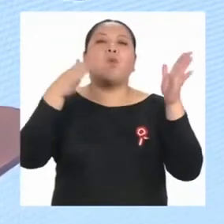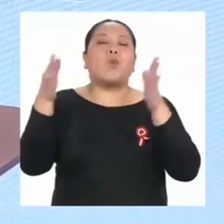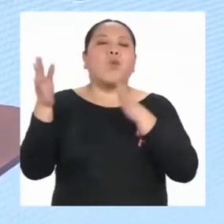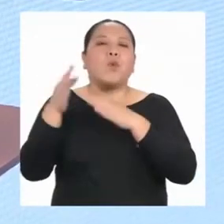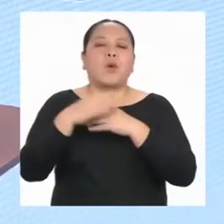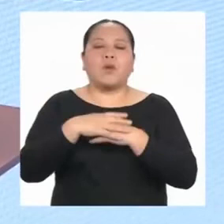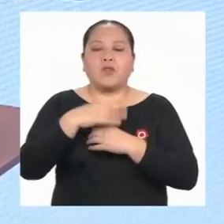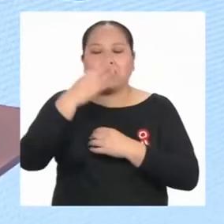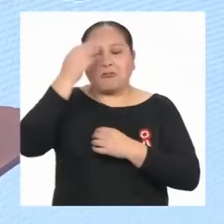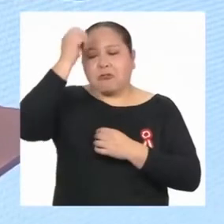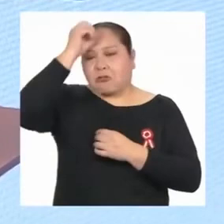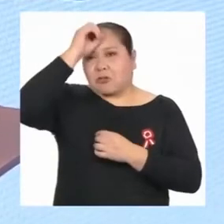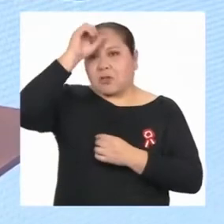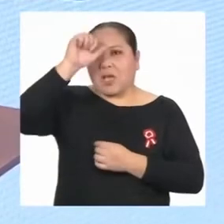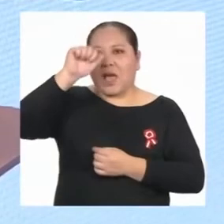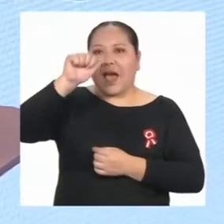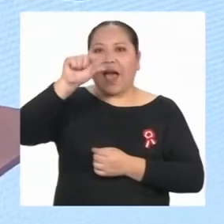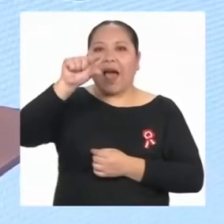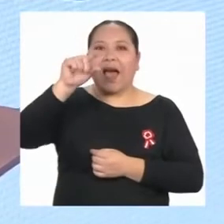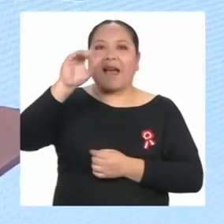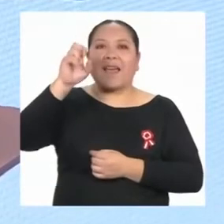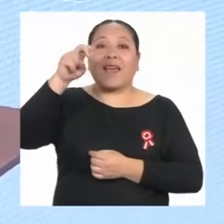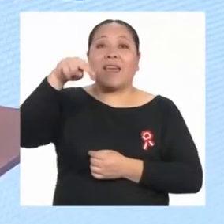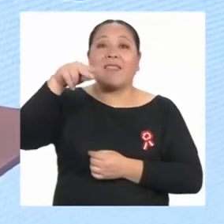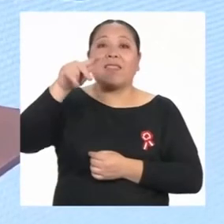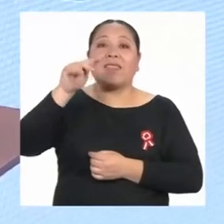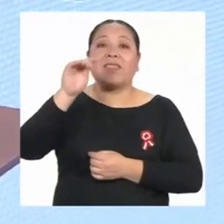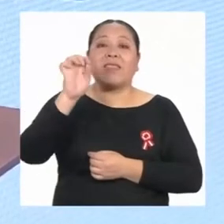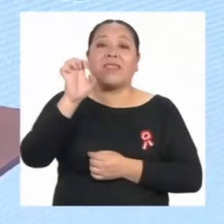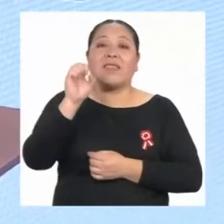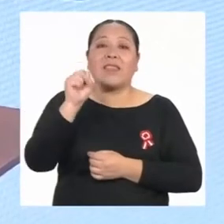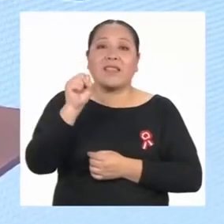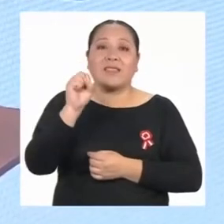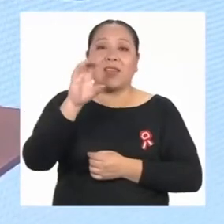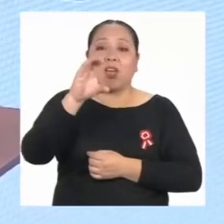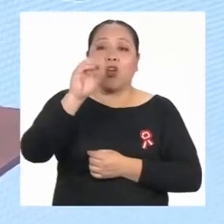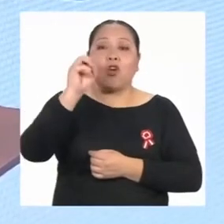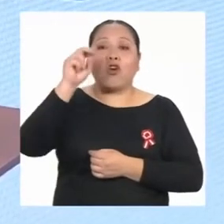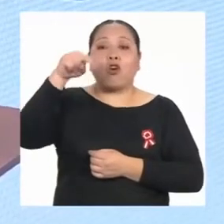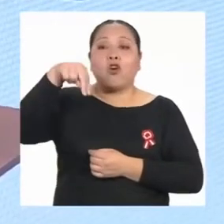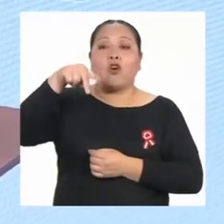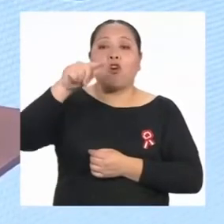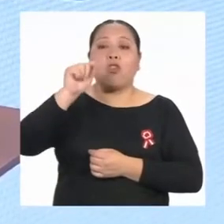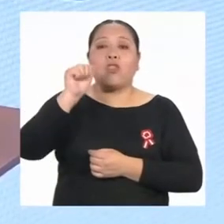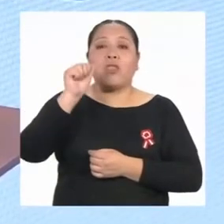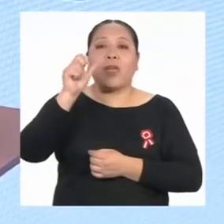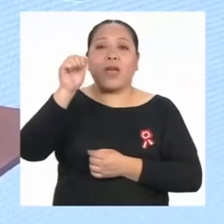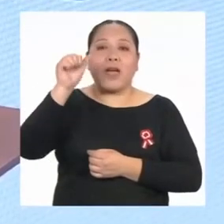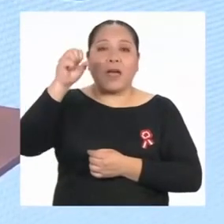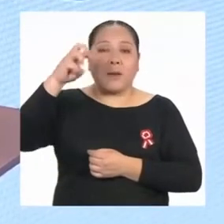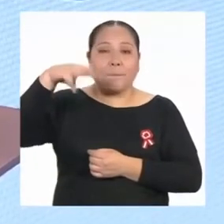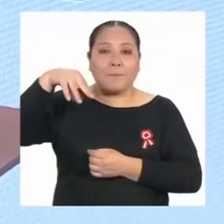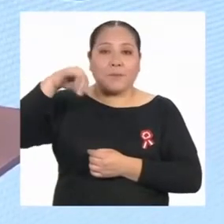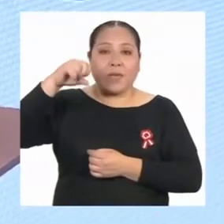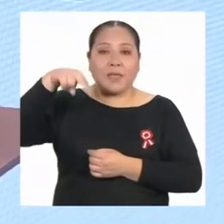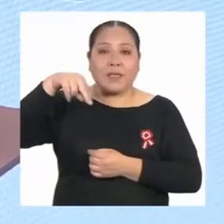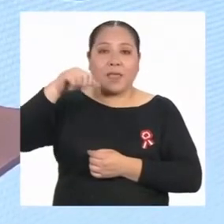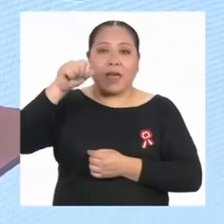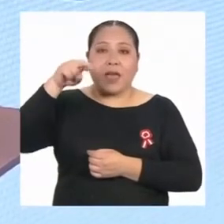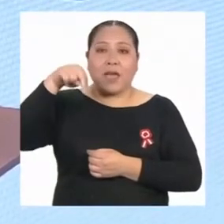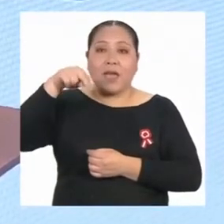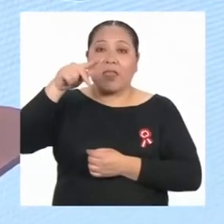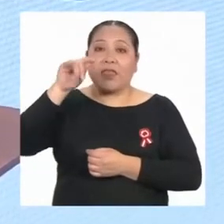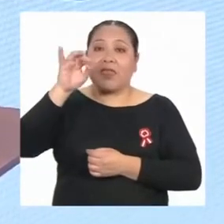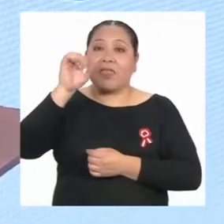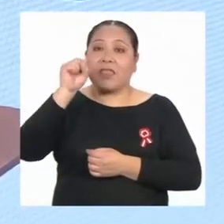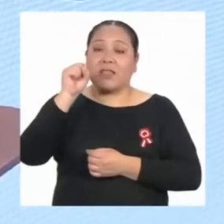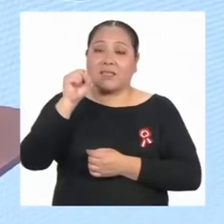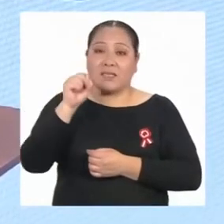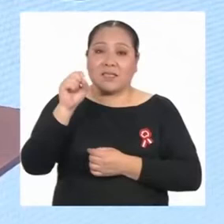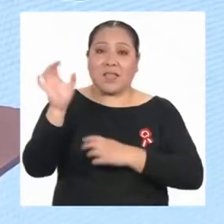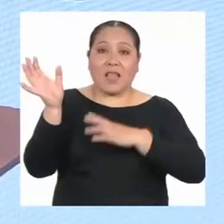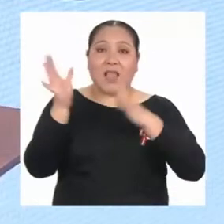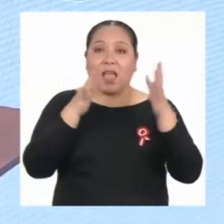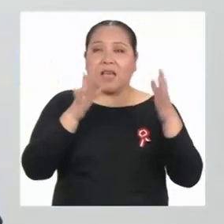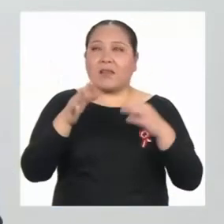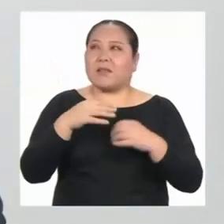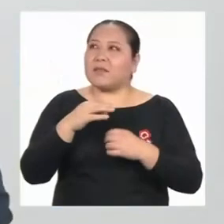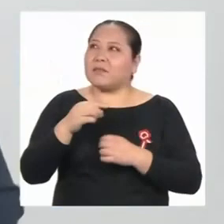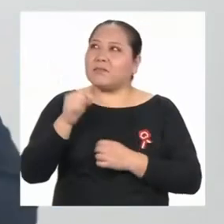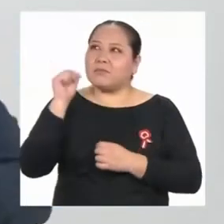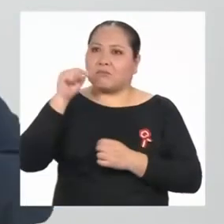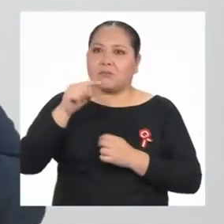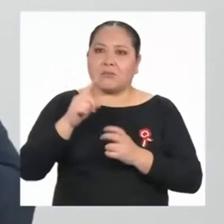son, disminuyen y la fauna vuelve a aparecer? Me hace pensar que nosotros desequilibramos la